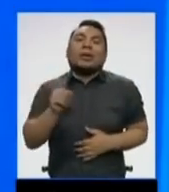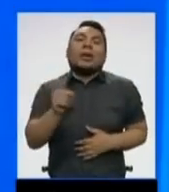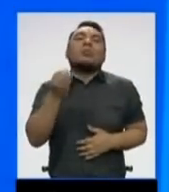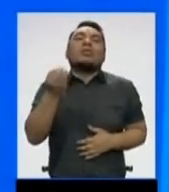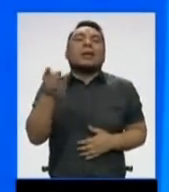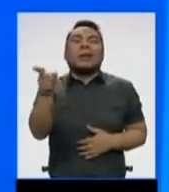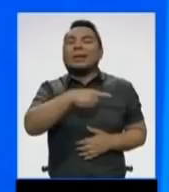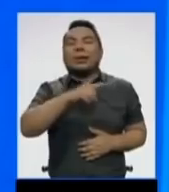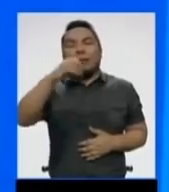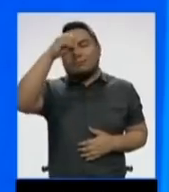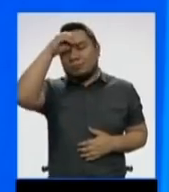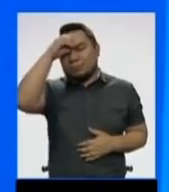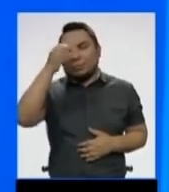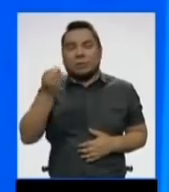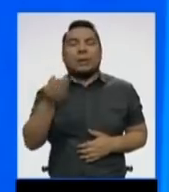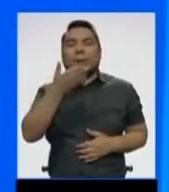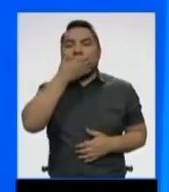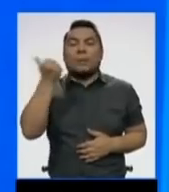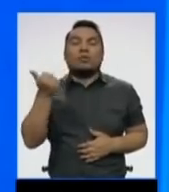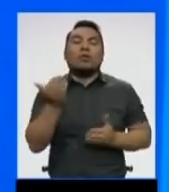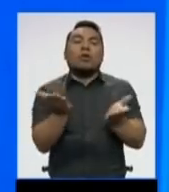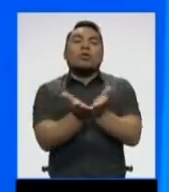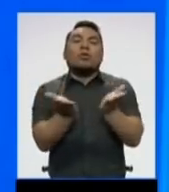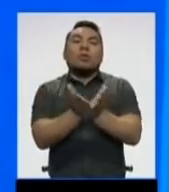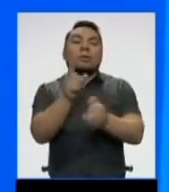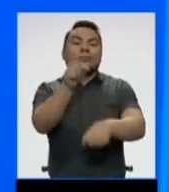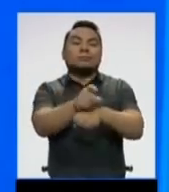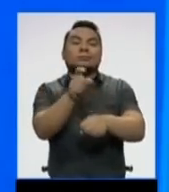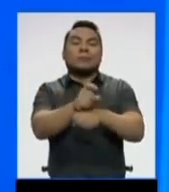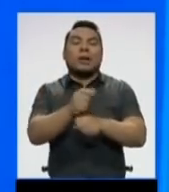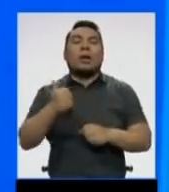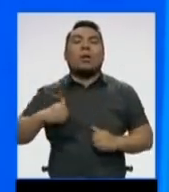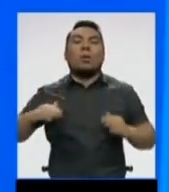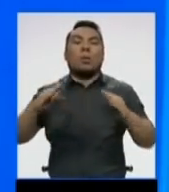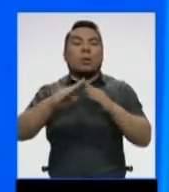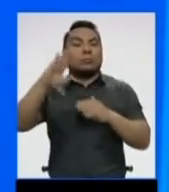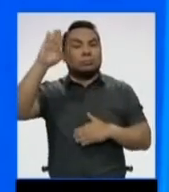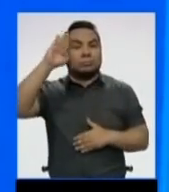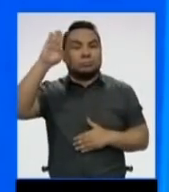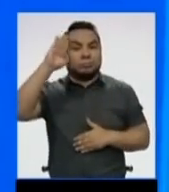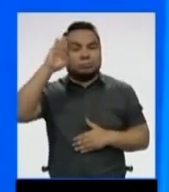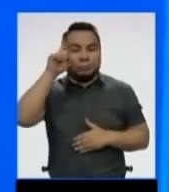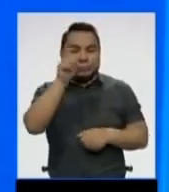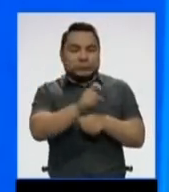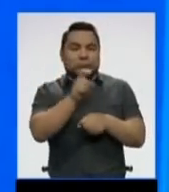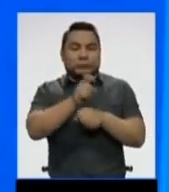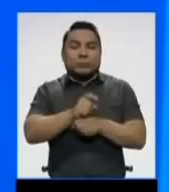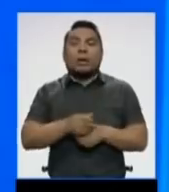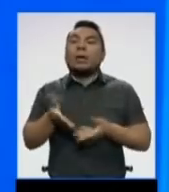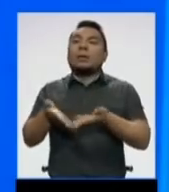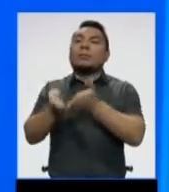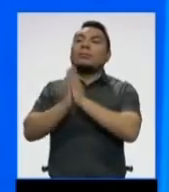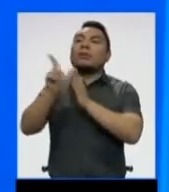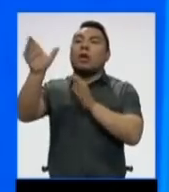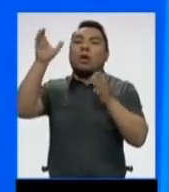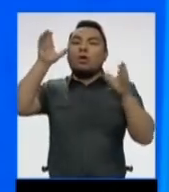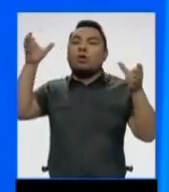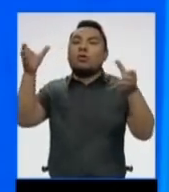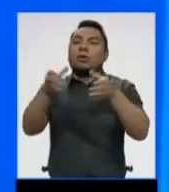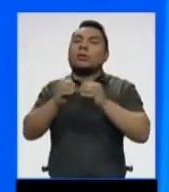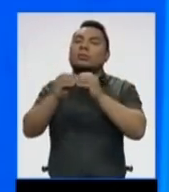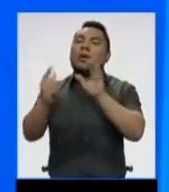formación. Crearemos la escuela del serenazgo. Pediremos al Congreso que haga una ley